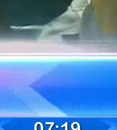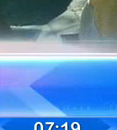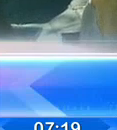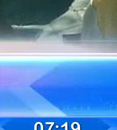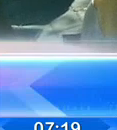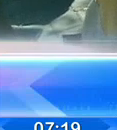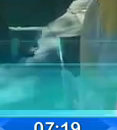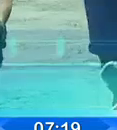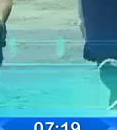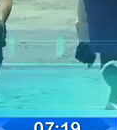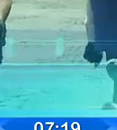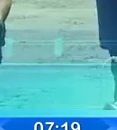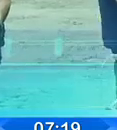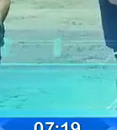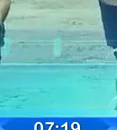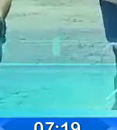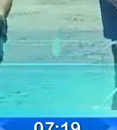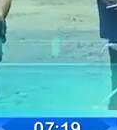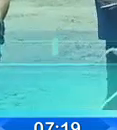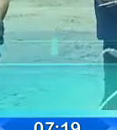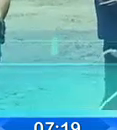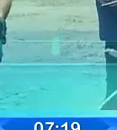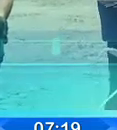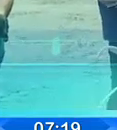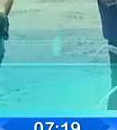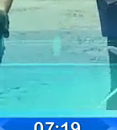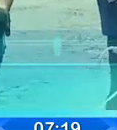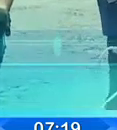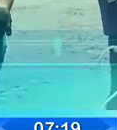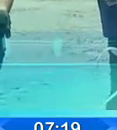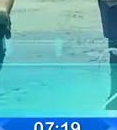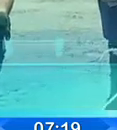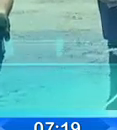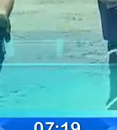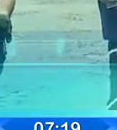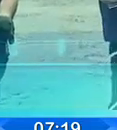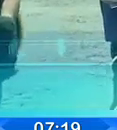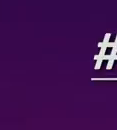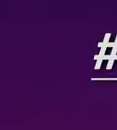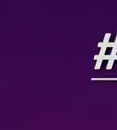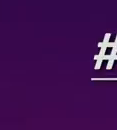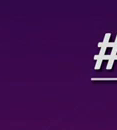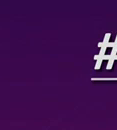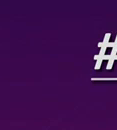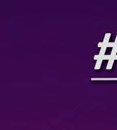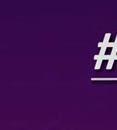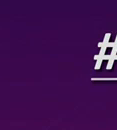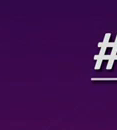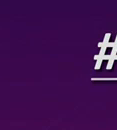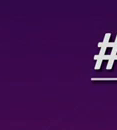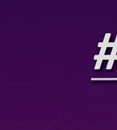del Comercio TV en la ciudad de Televicentro. Son las 7, 19 de la mañana. Ya venimos.